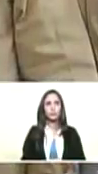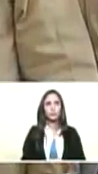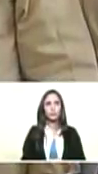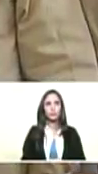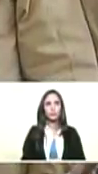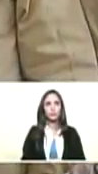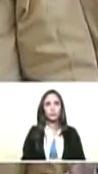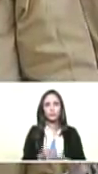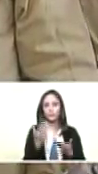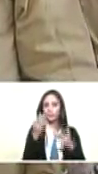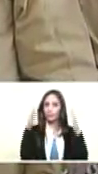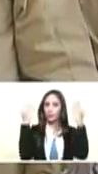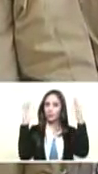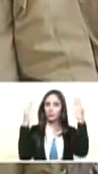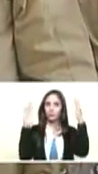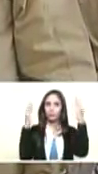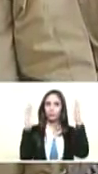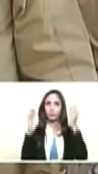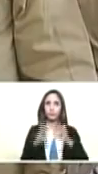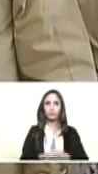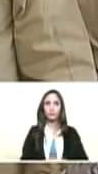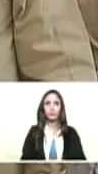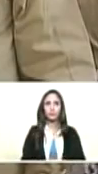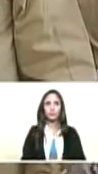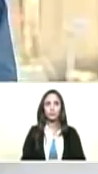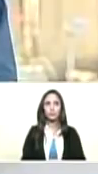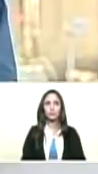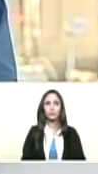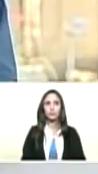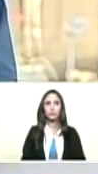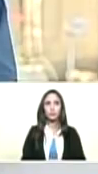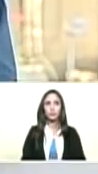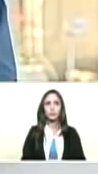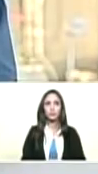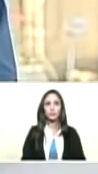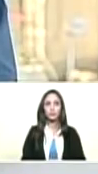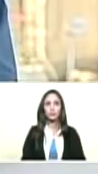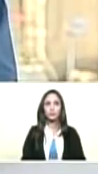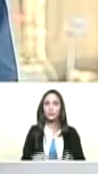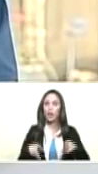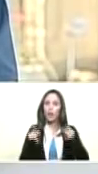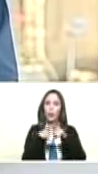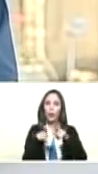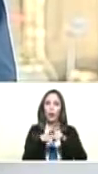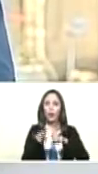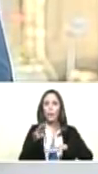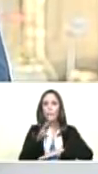Milicia Nacional Bolivariana. Moral, moral, moral, moral y luces. Y pueblo.